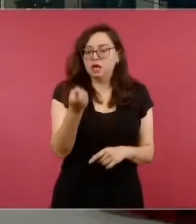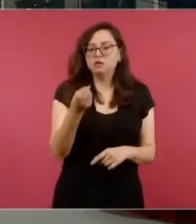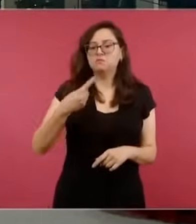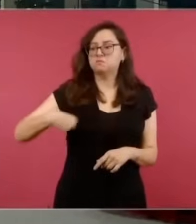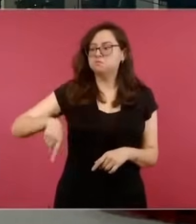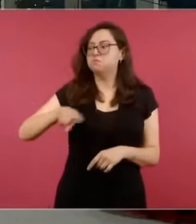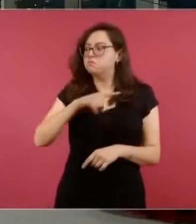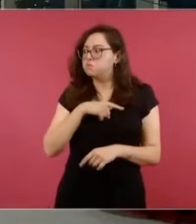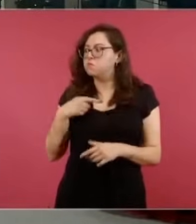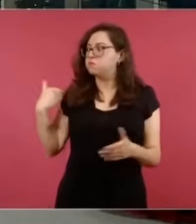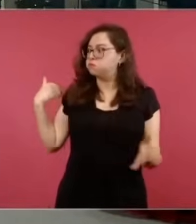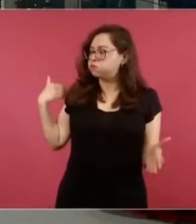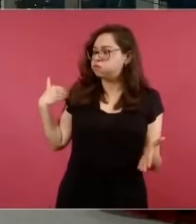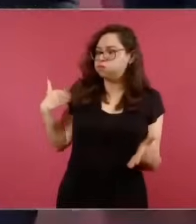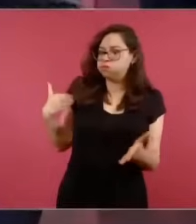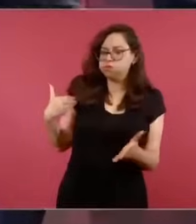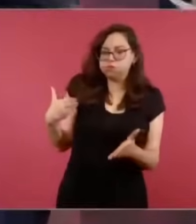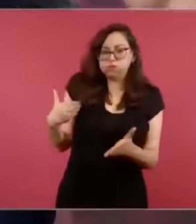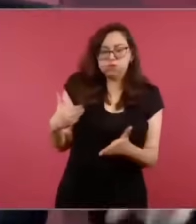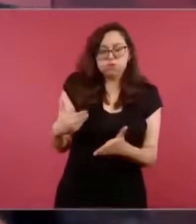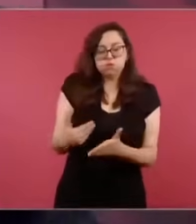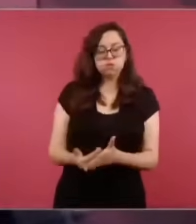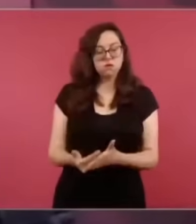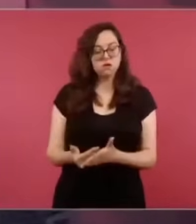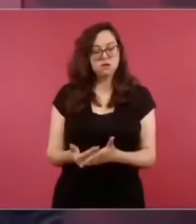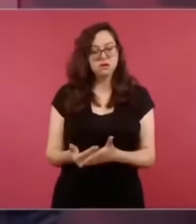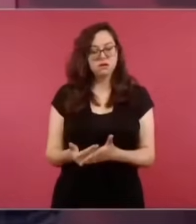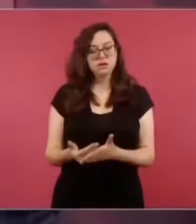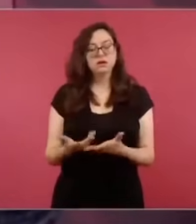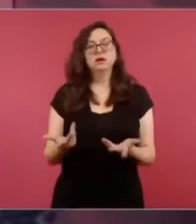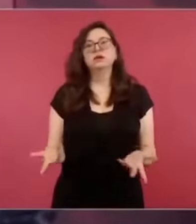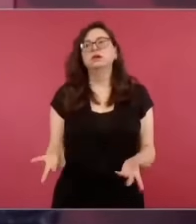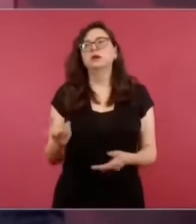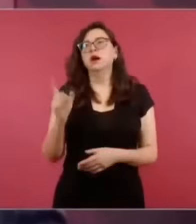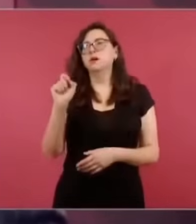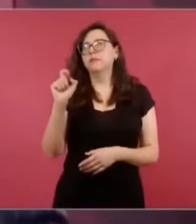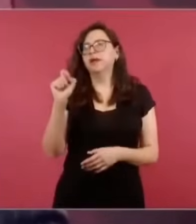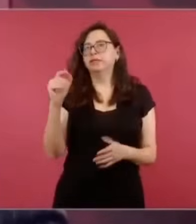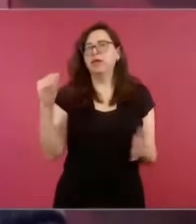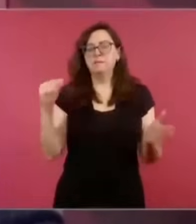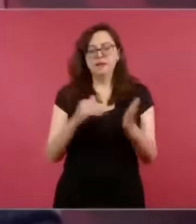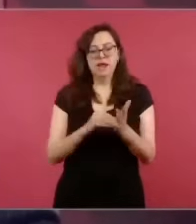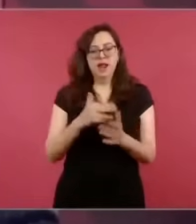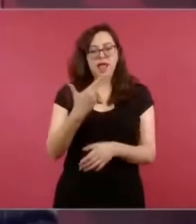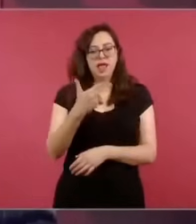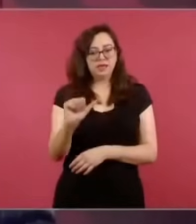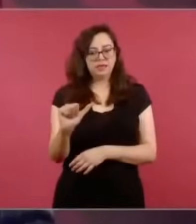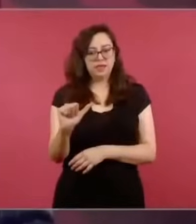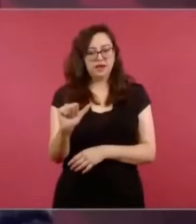Entonces, se entregaron como 20,000 hectáreas